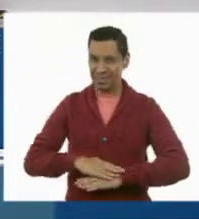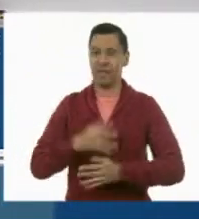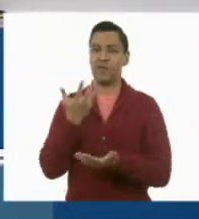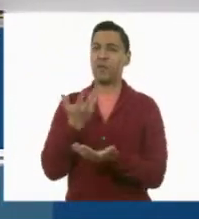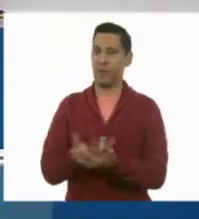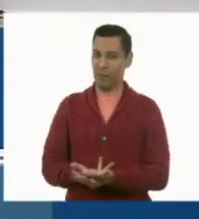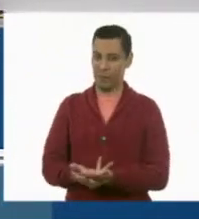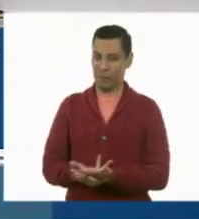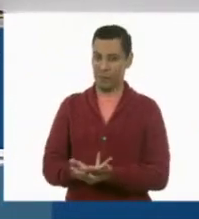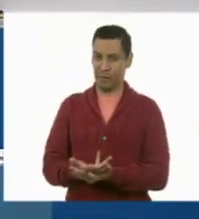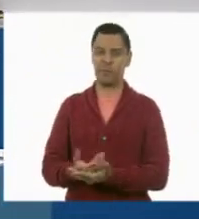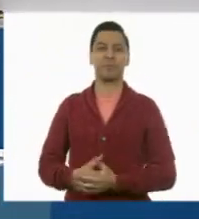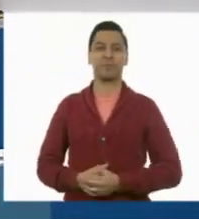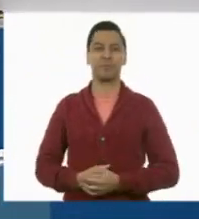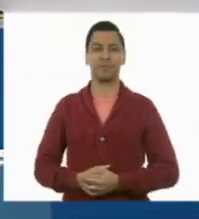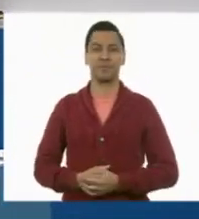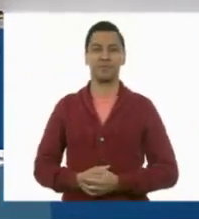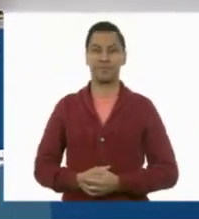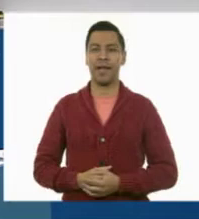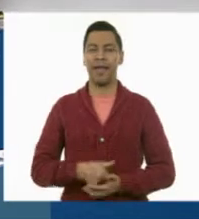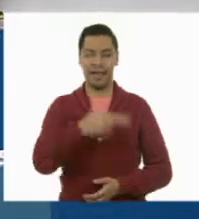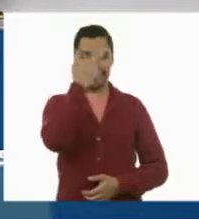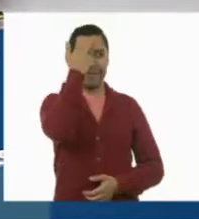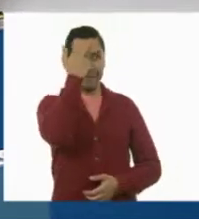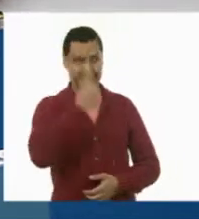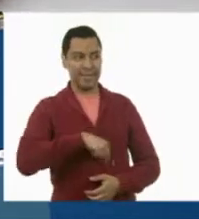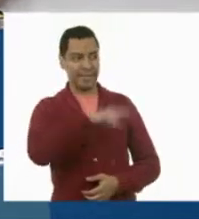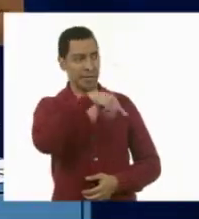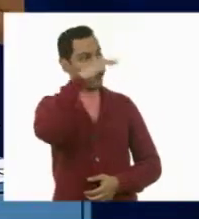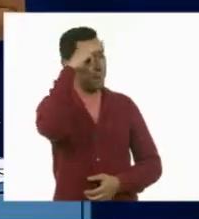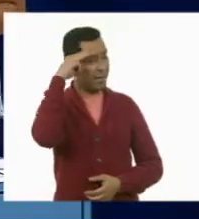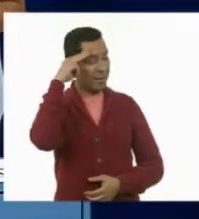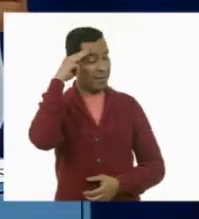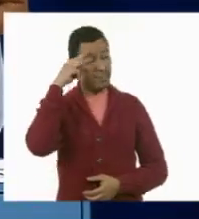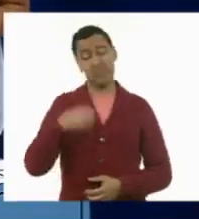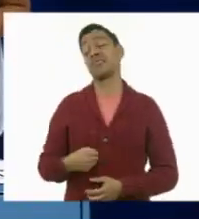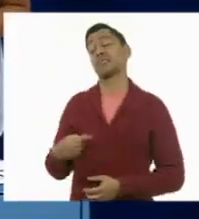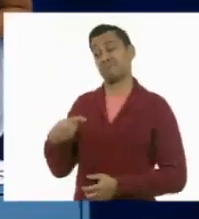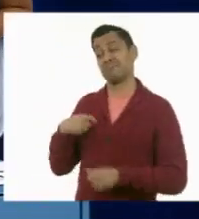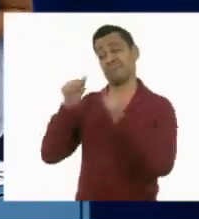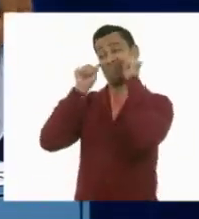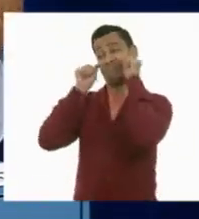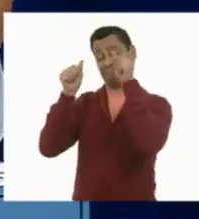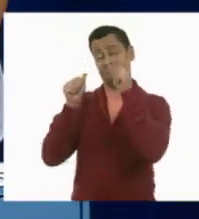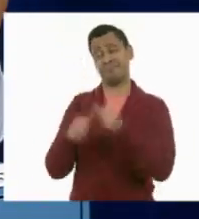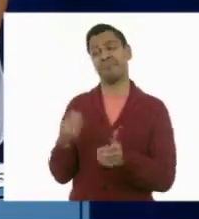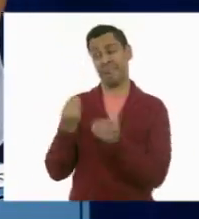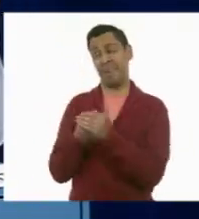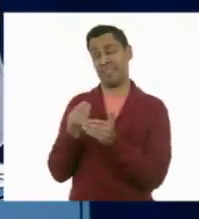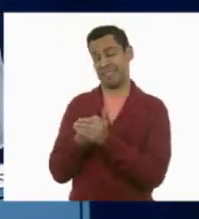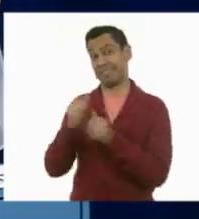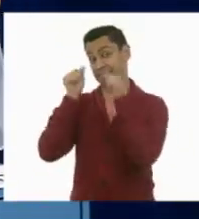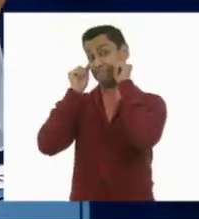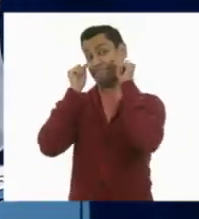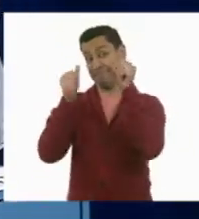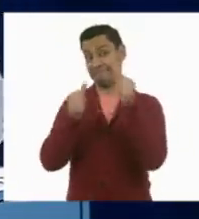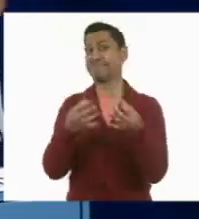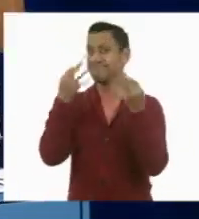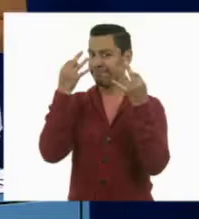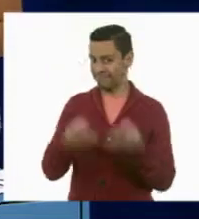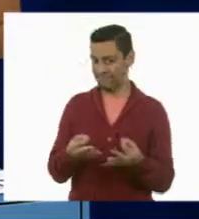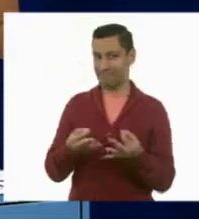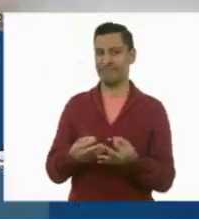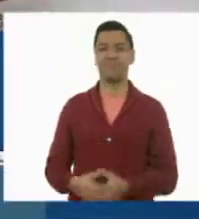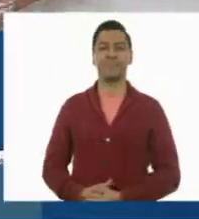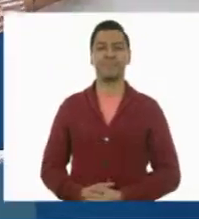Al esparcimiento. Tienes razón, María. Sí, es que yo sí puse mucha atención la clase pasada de los términos correctos.